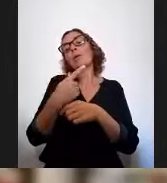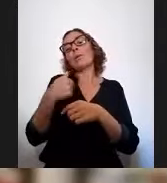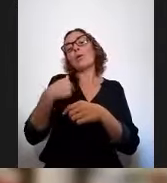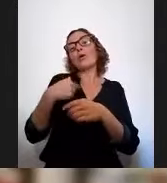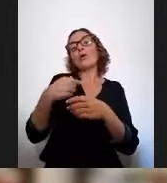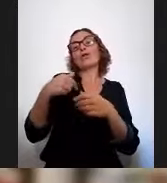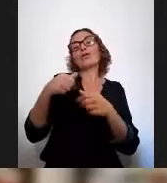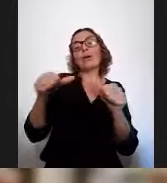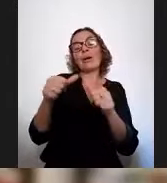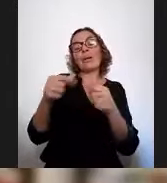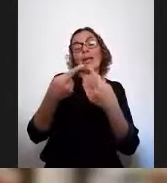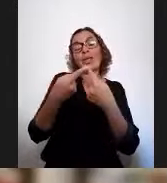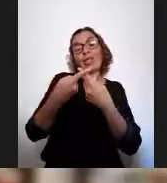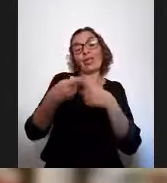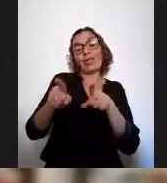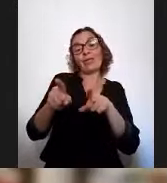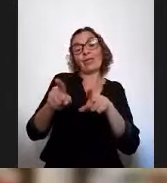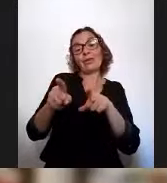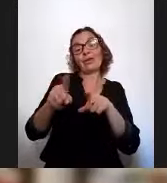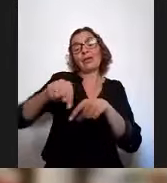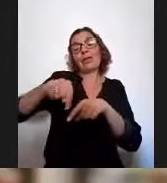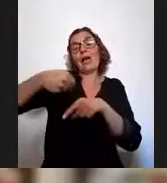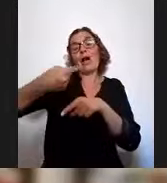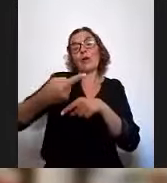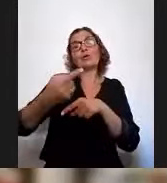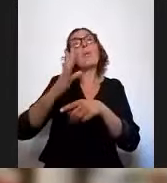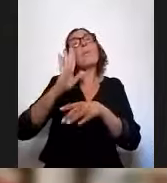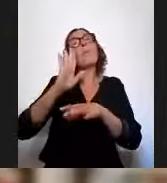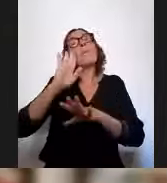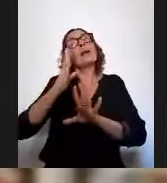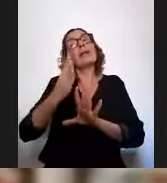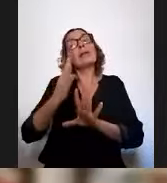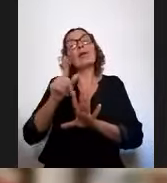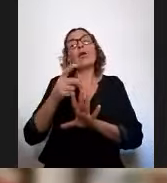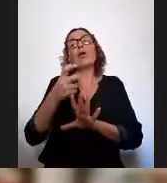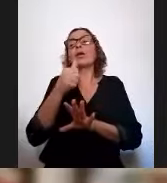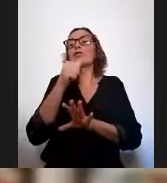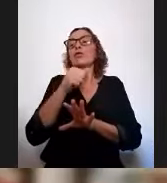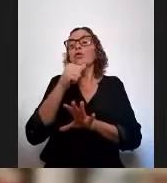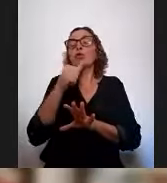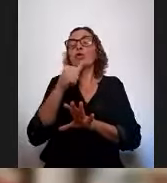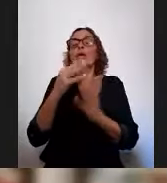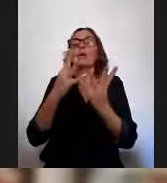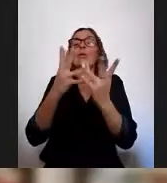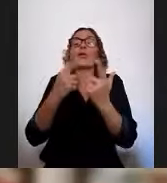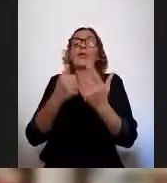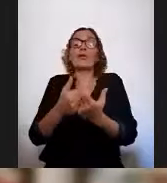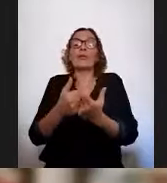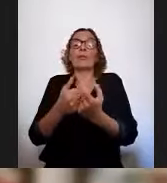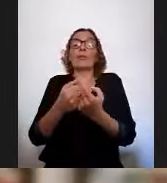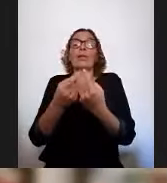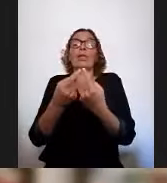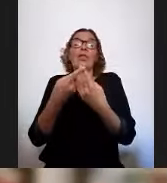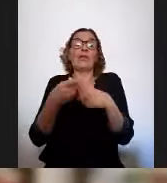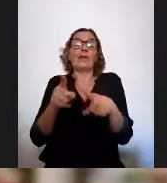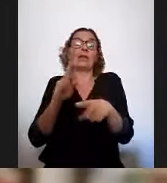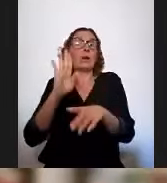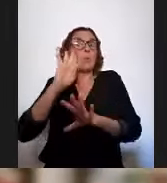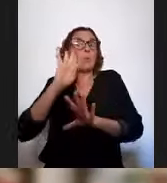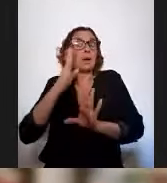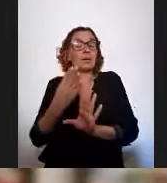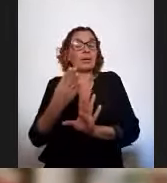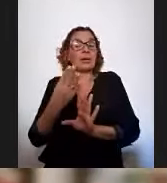es diferente a otros similares o que solucionan de una manera distinta o parecida el